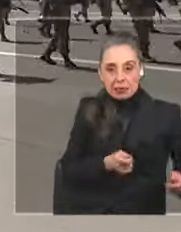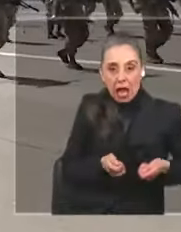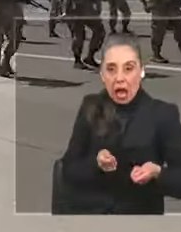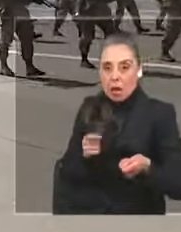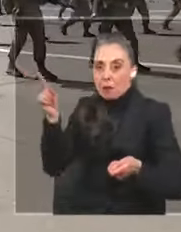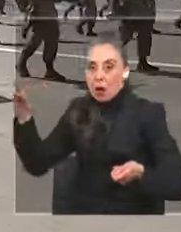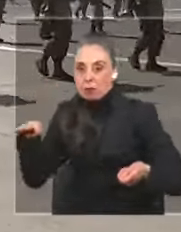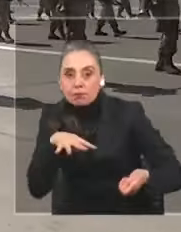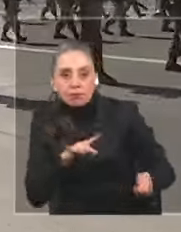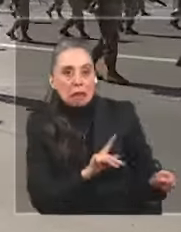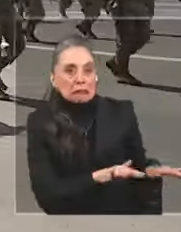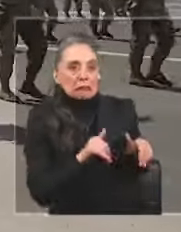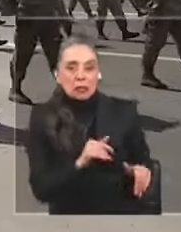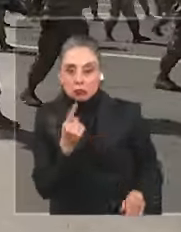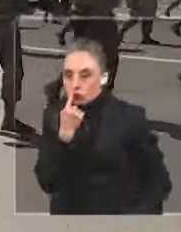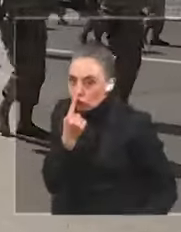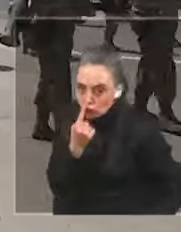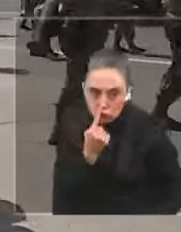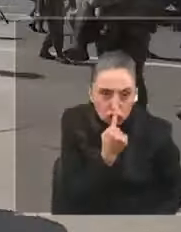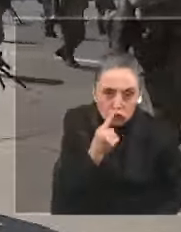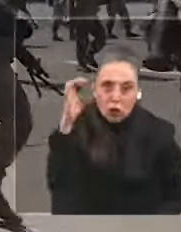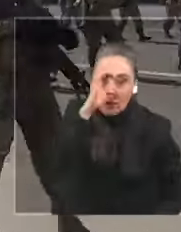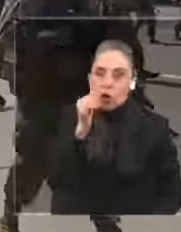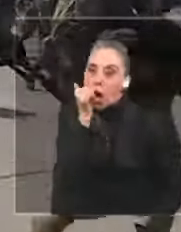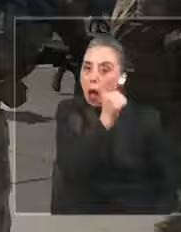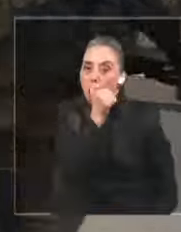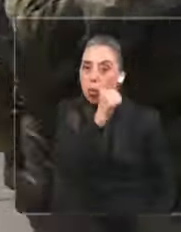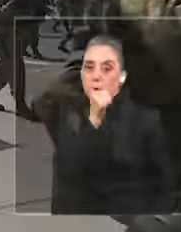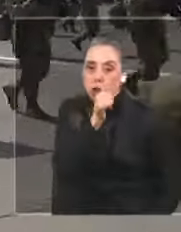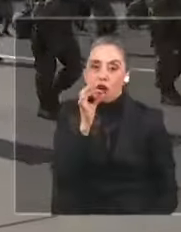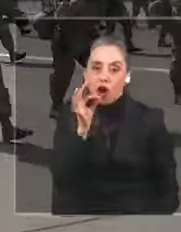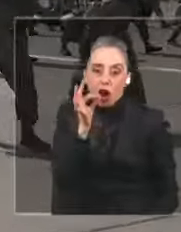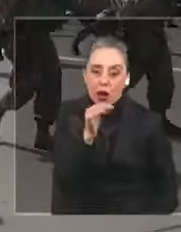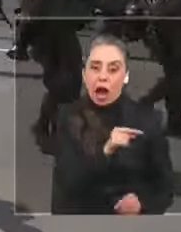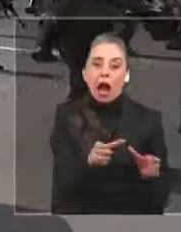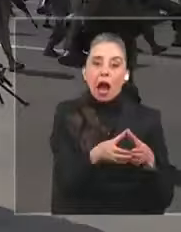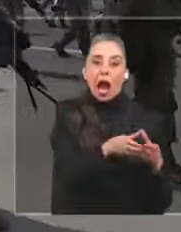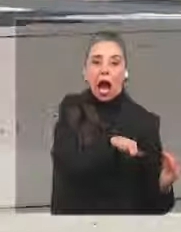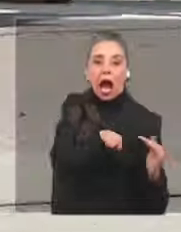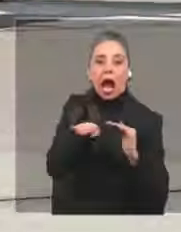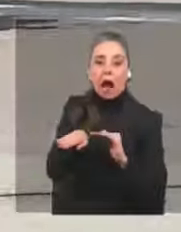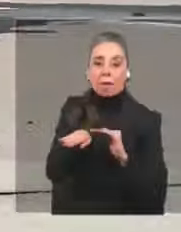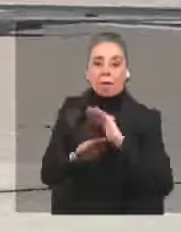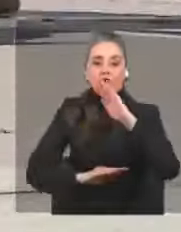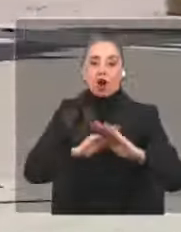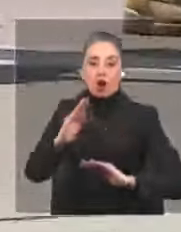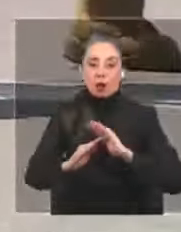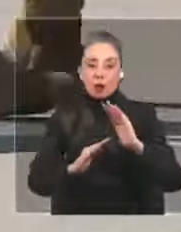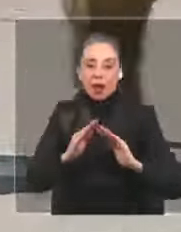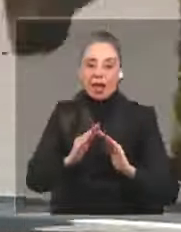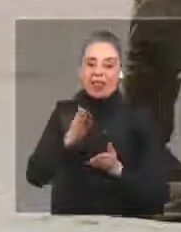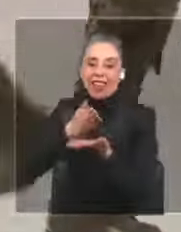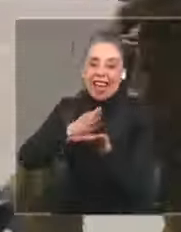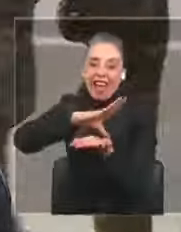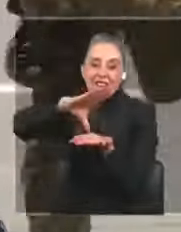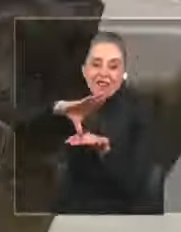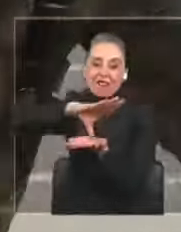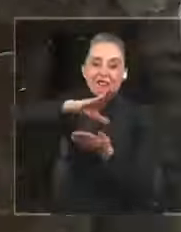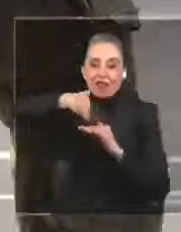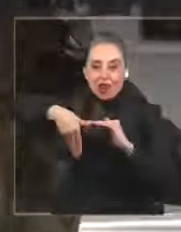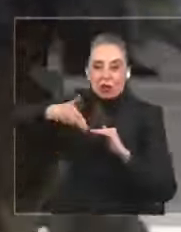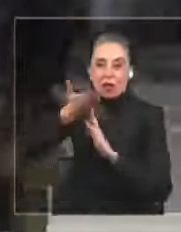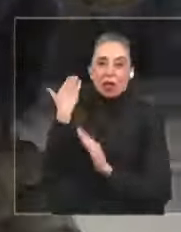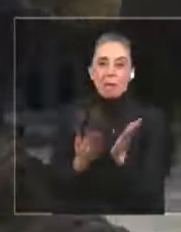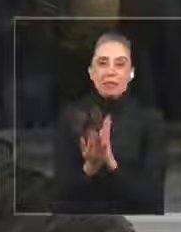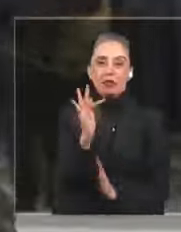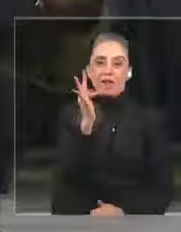y búsqueda de drogas. Estas se marcan en las tareas de apoyo al resguardo de las áreas fronterizas, que desde